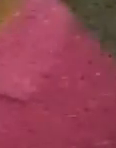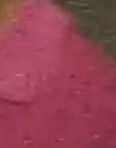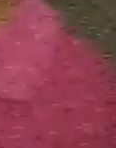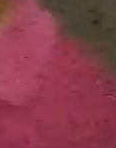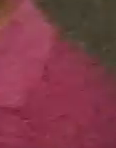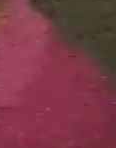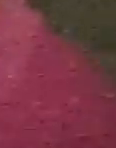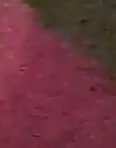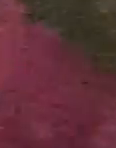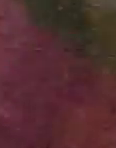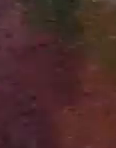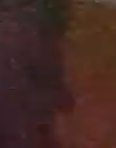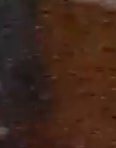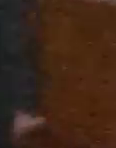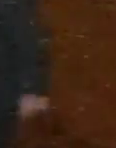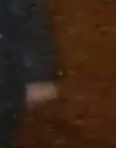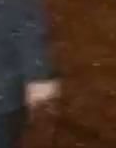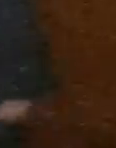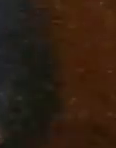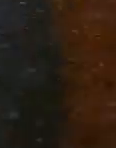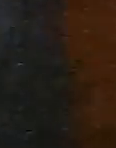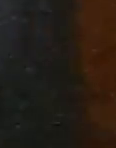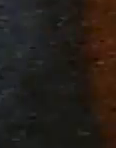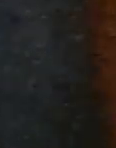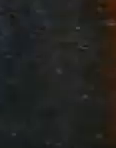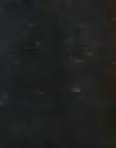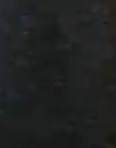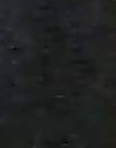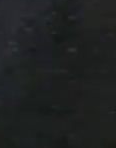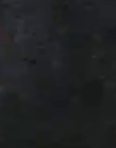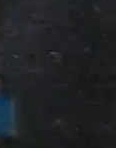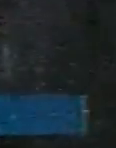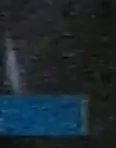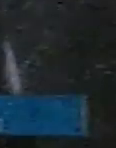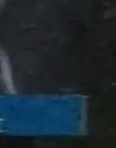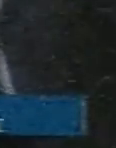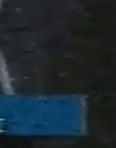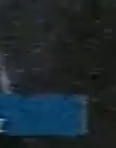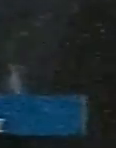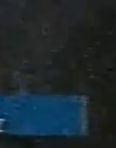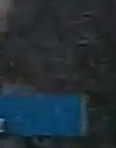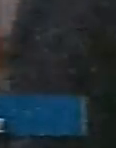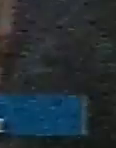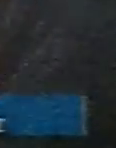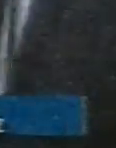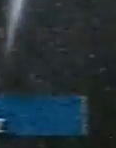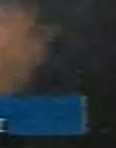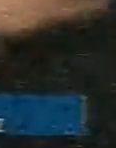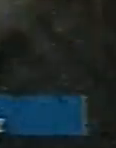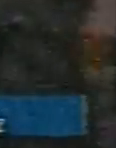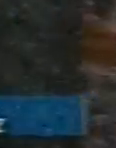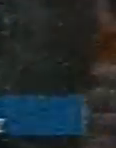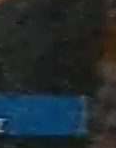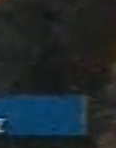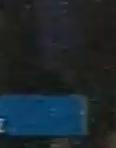Sí, la verdad que muy contento de poder revisitarlo al gobernador y representar al país también en los Juegos Olímpicos. La verdad que es una